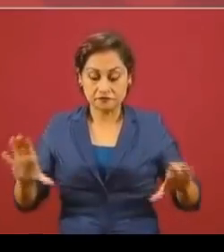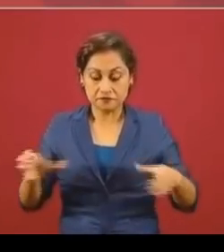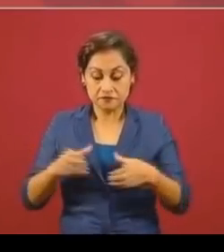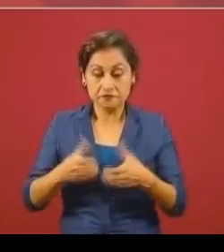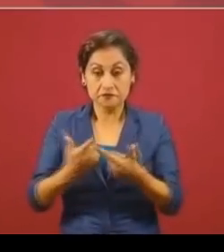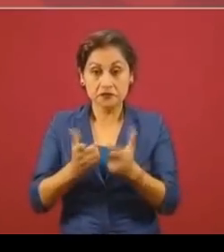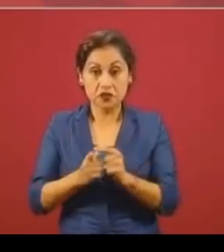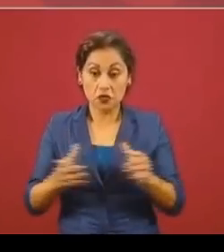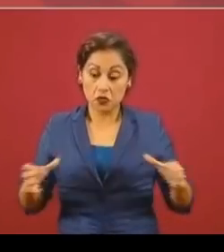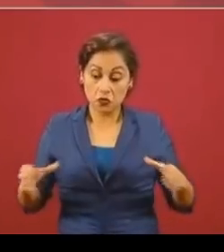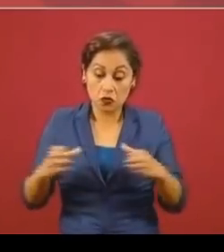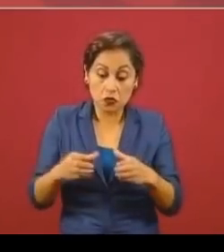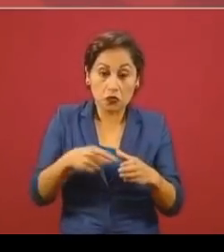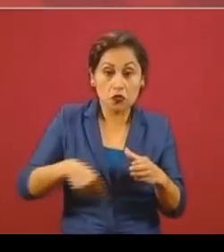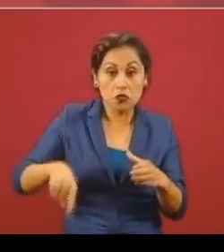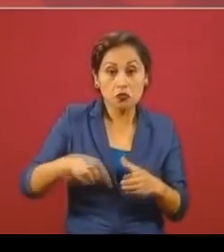Compacto,